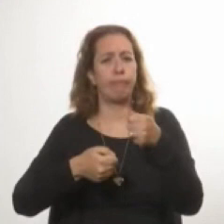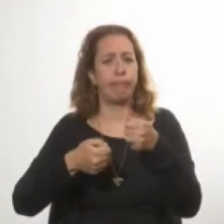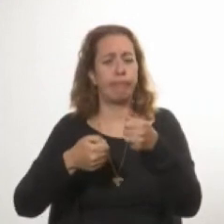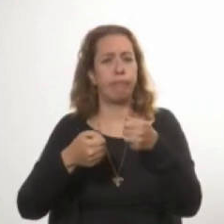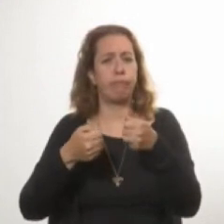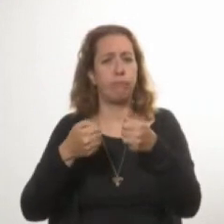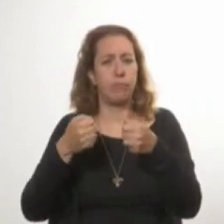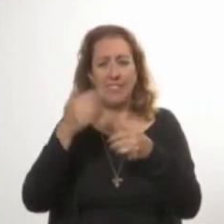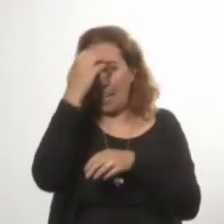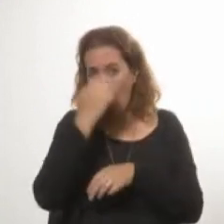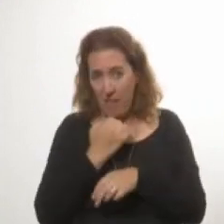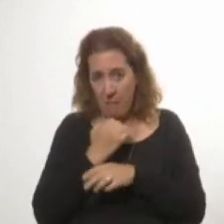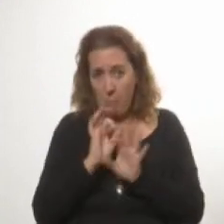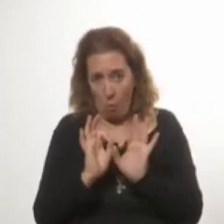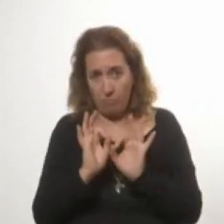terroristas,